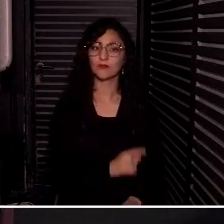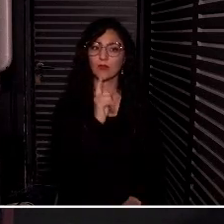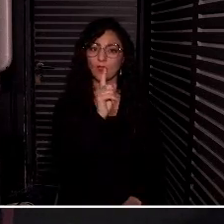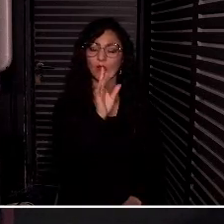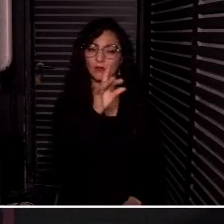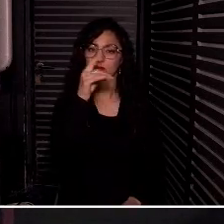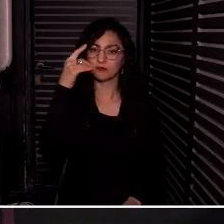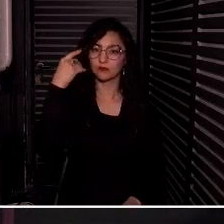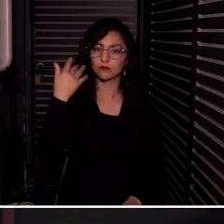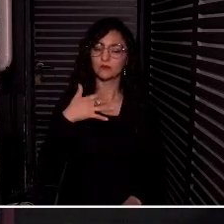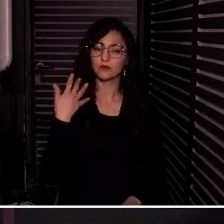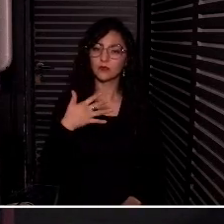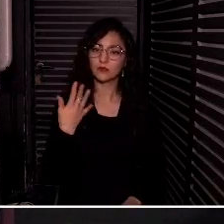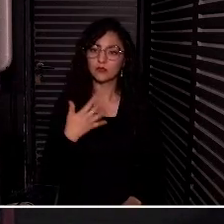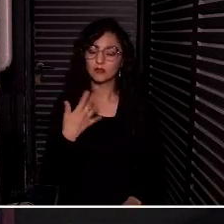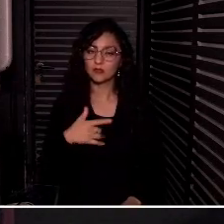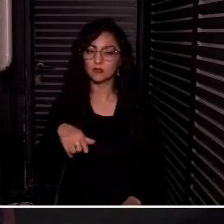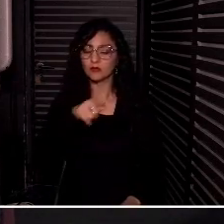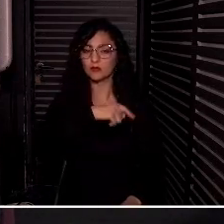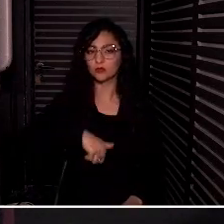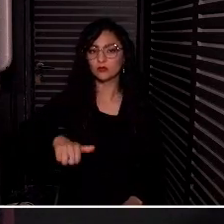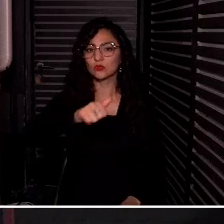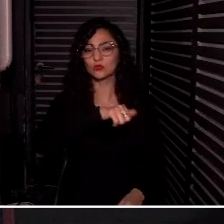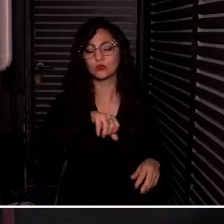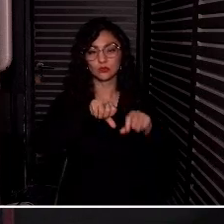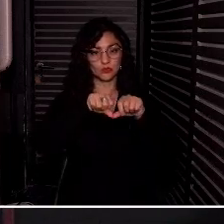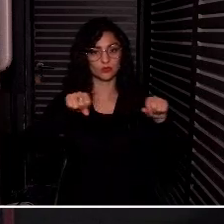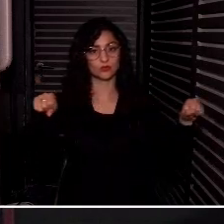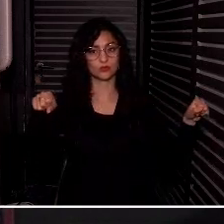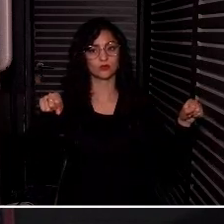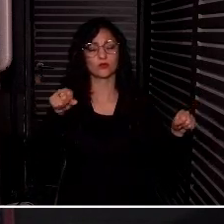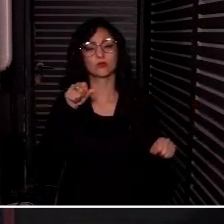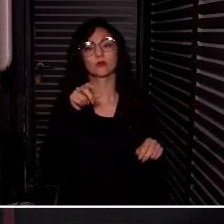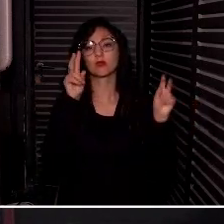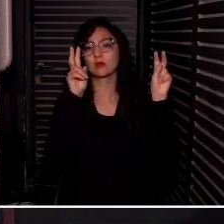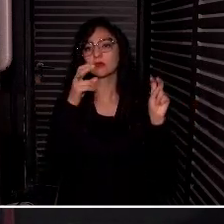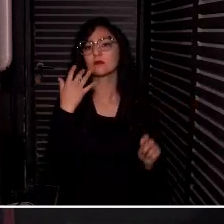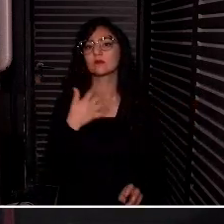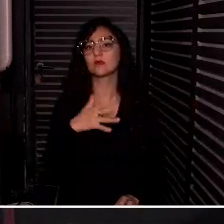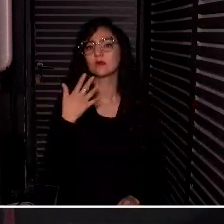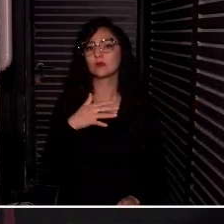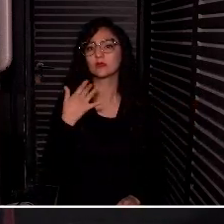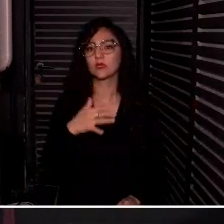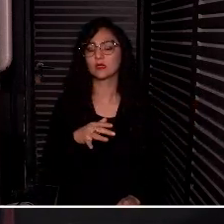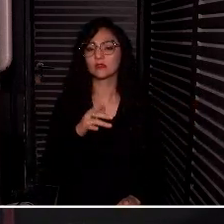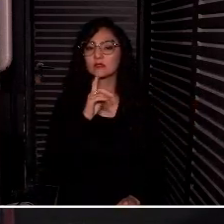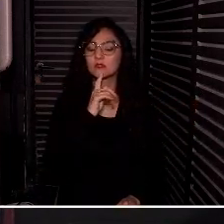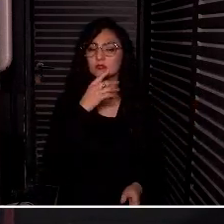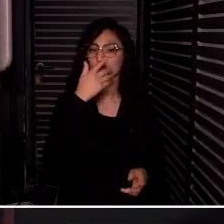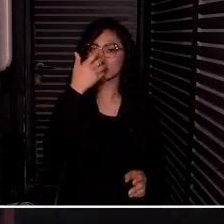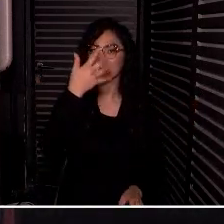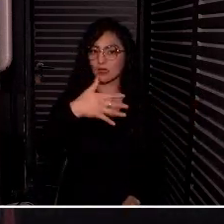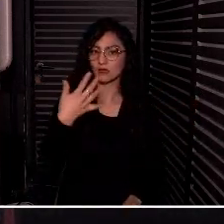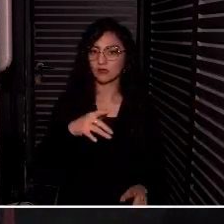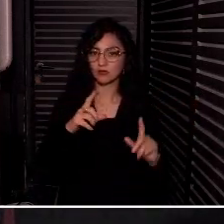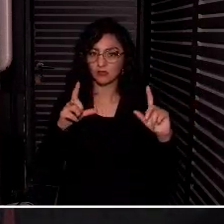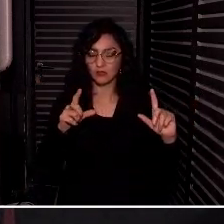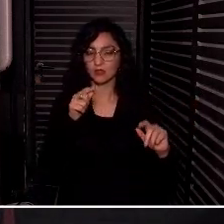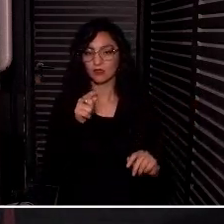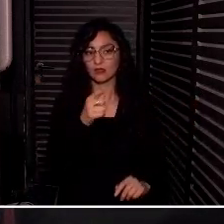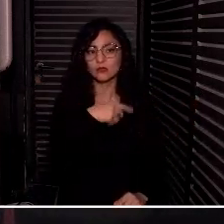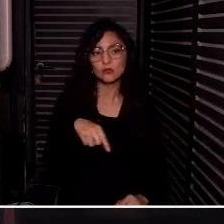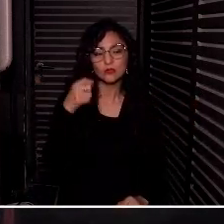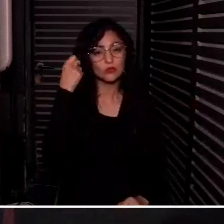cuestiones que yo creo que estamos todos de acuerdo es la importancia que tiene la televisión actual digamos la televisión así como la